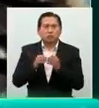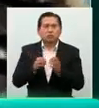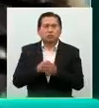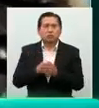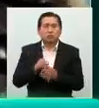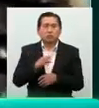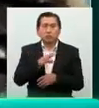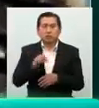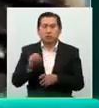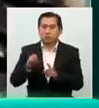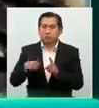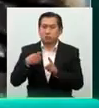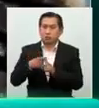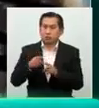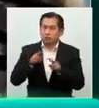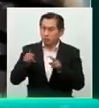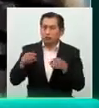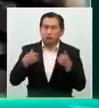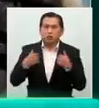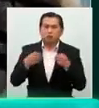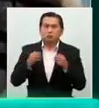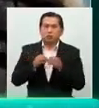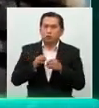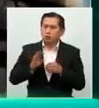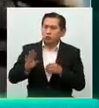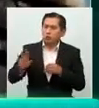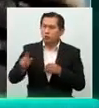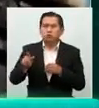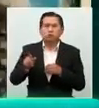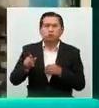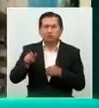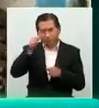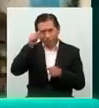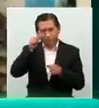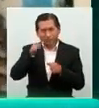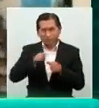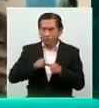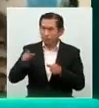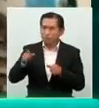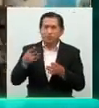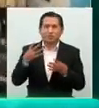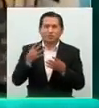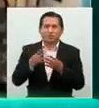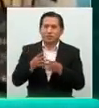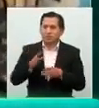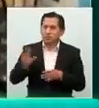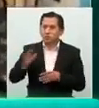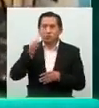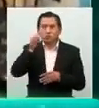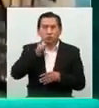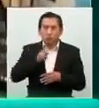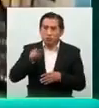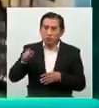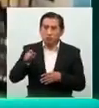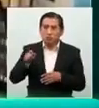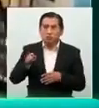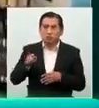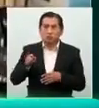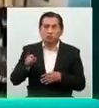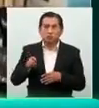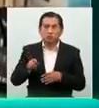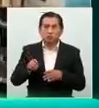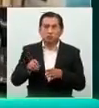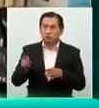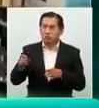y que también se ha visto mermada la visita. Recordemos que en el centro penitenciario de Miraflores no está abierto a